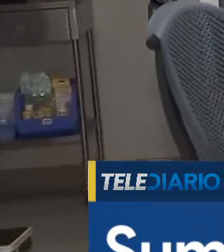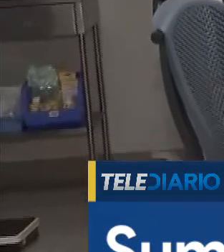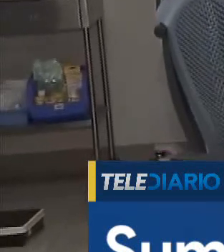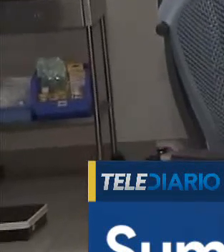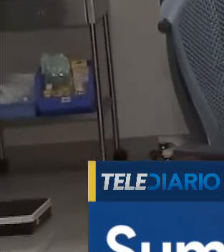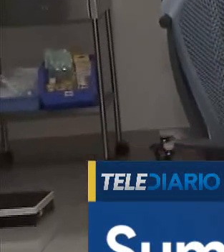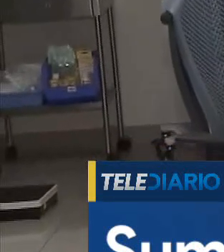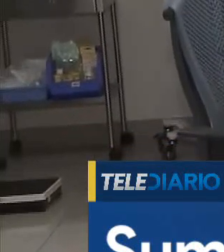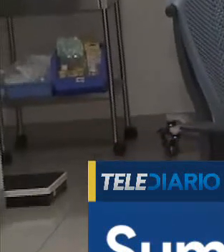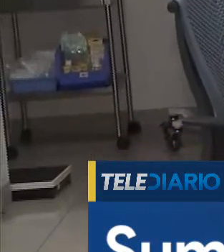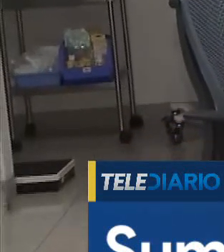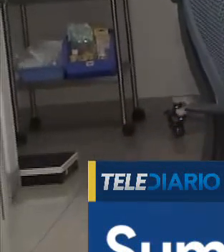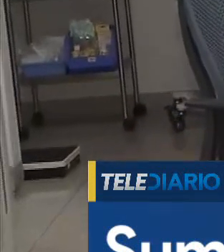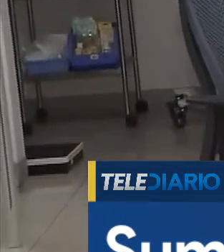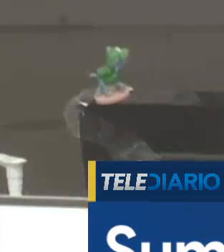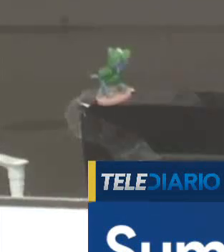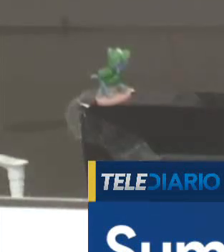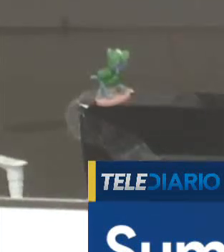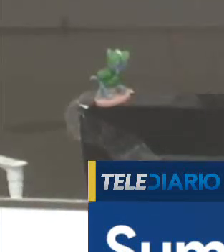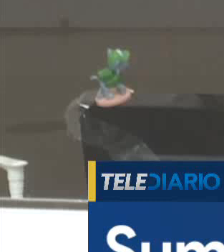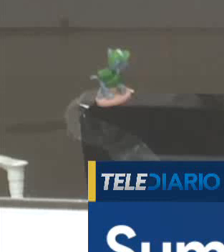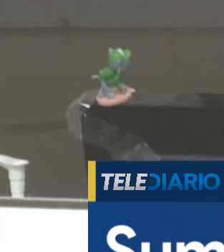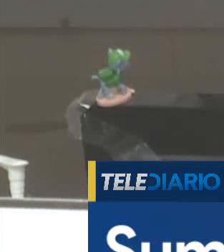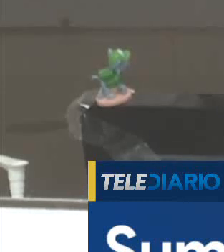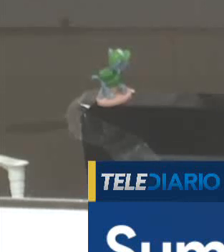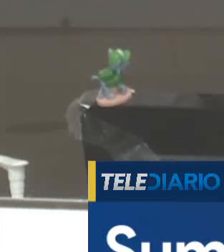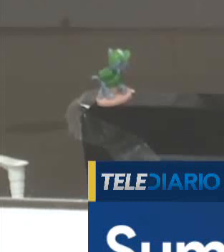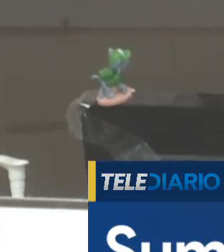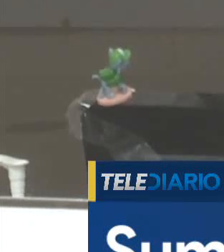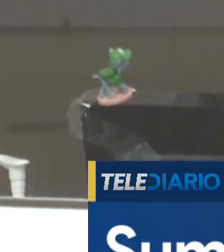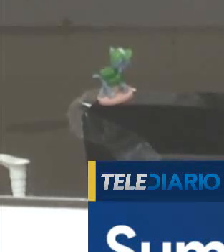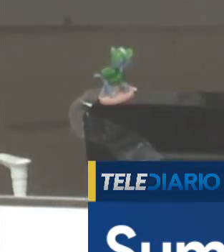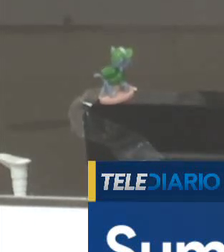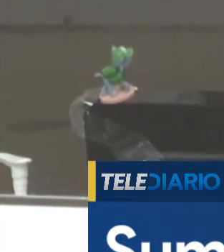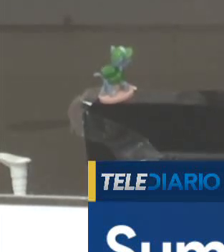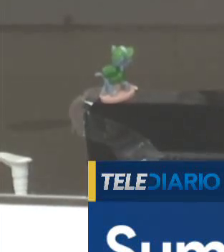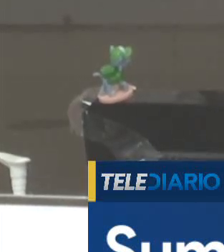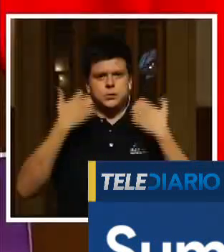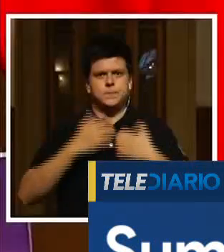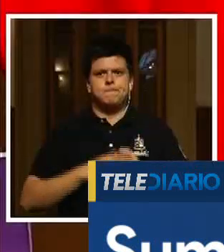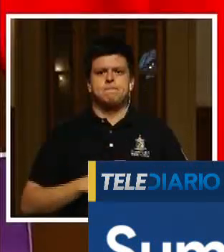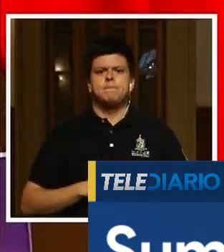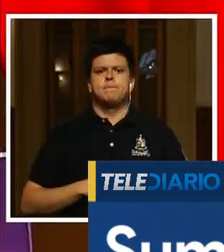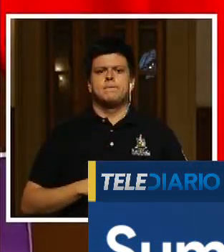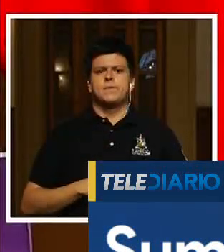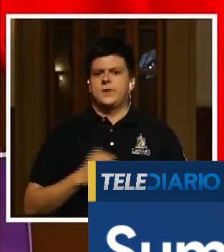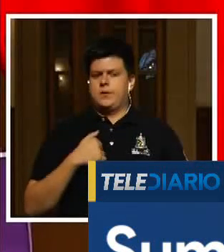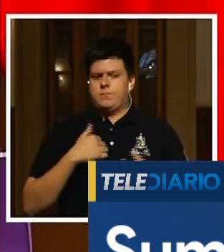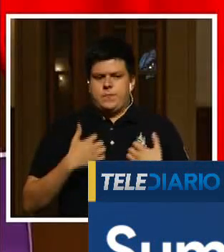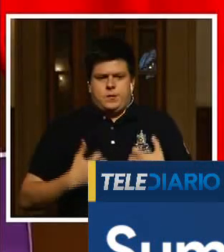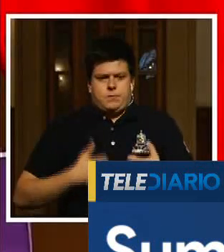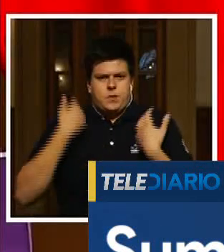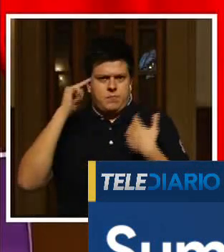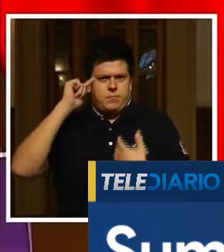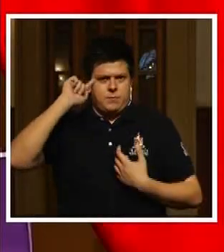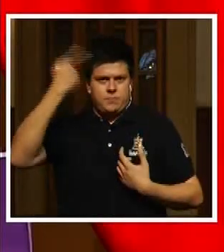el equipamiento necesario y periódicamente se le realizan pruebas para monitorear su estado de salud. Me enoja